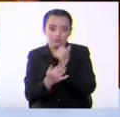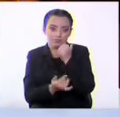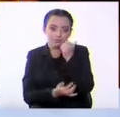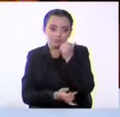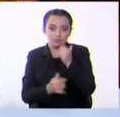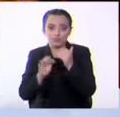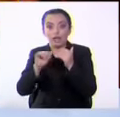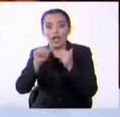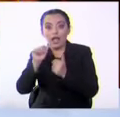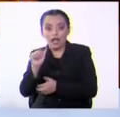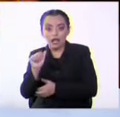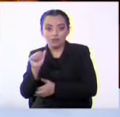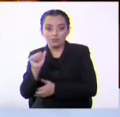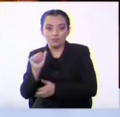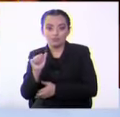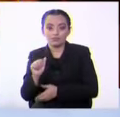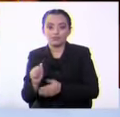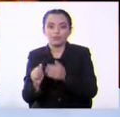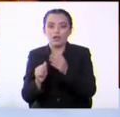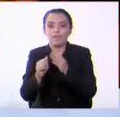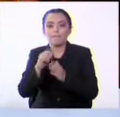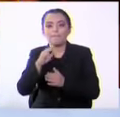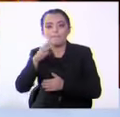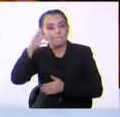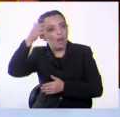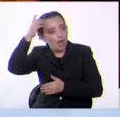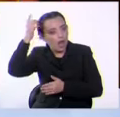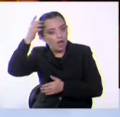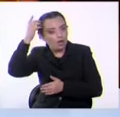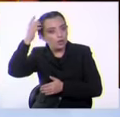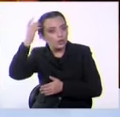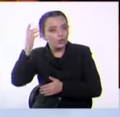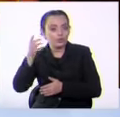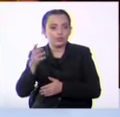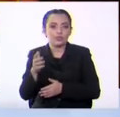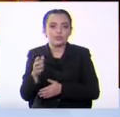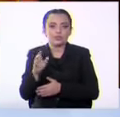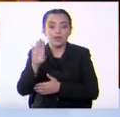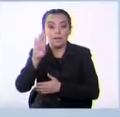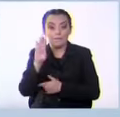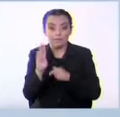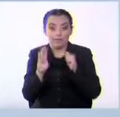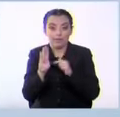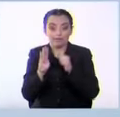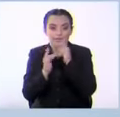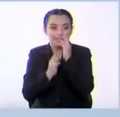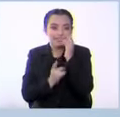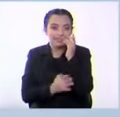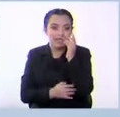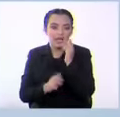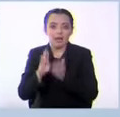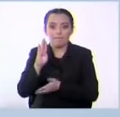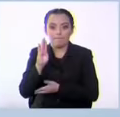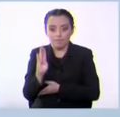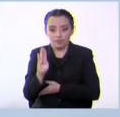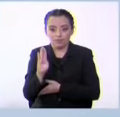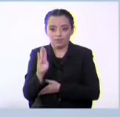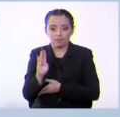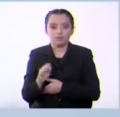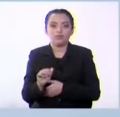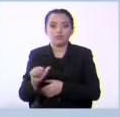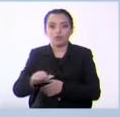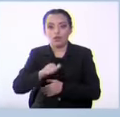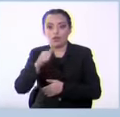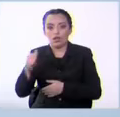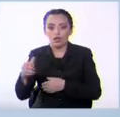que serían los blancos, y unos de tipo de sangre AB, que serían los azules. No es que este mecanismo sea dado por